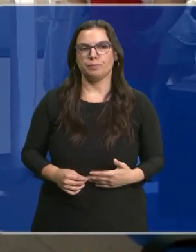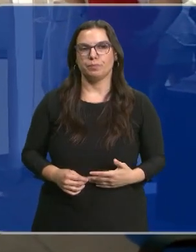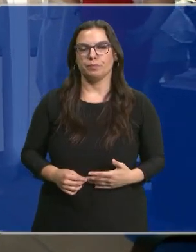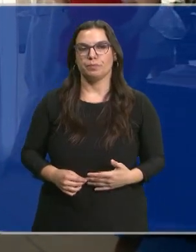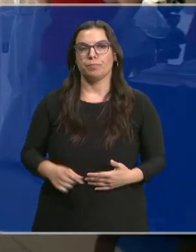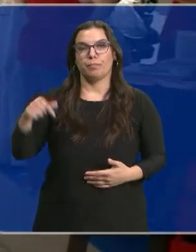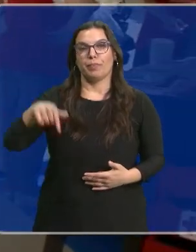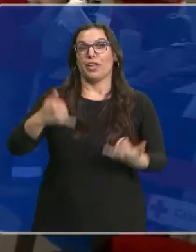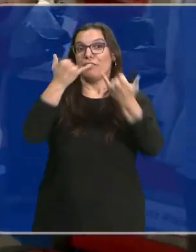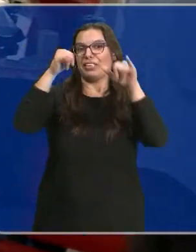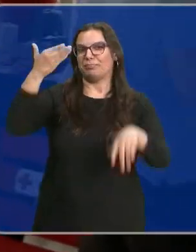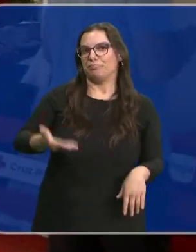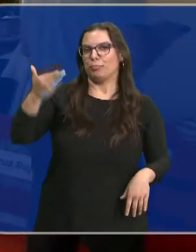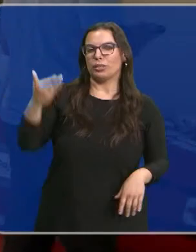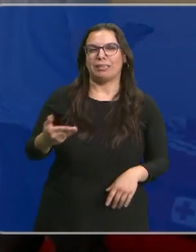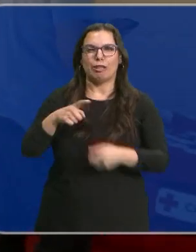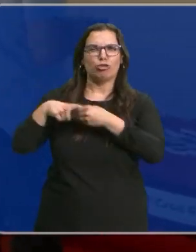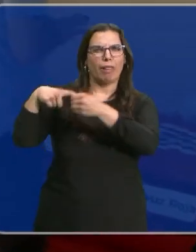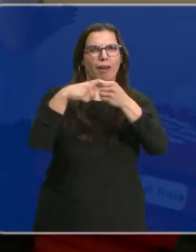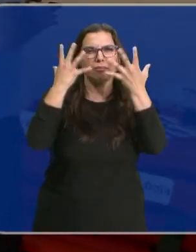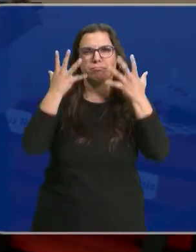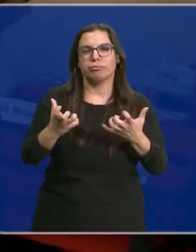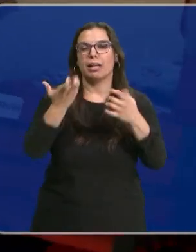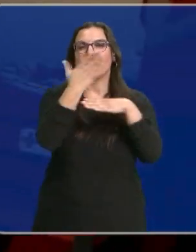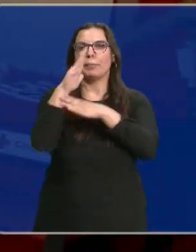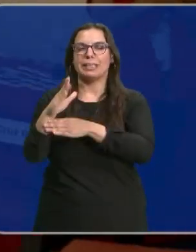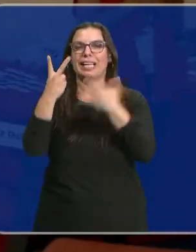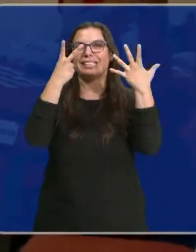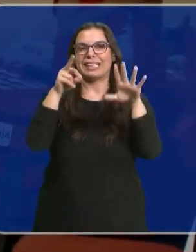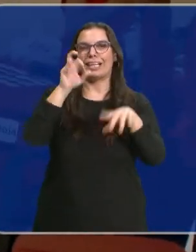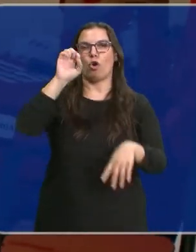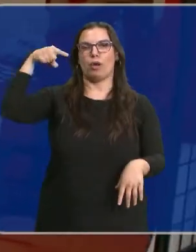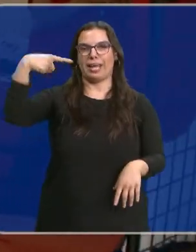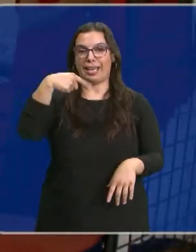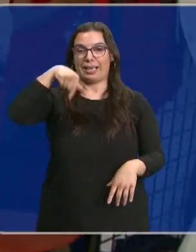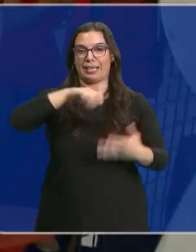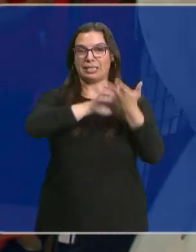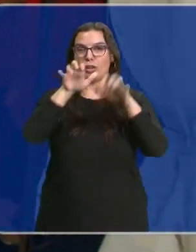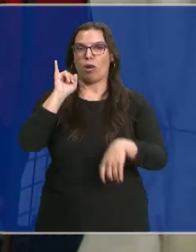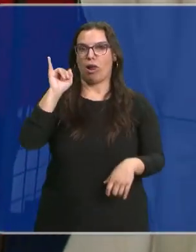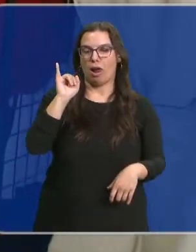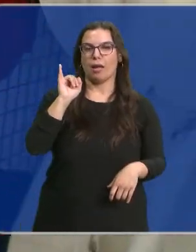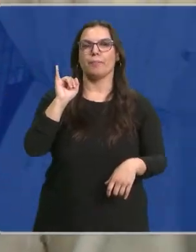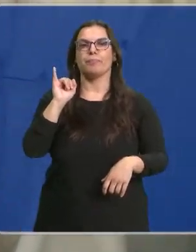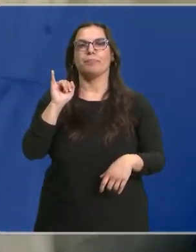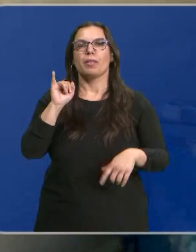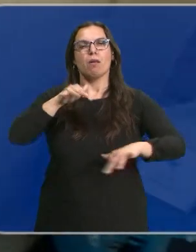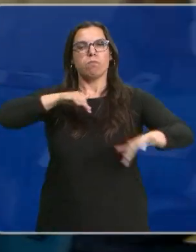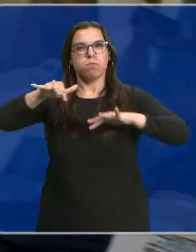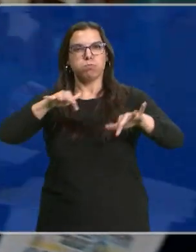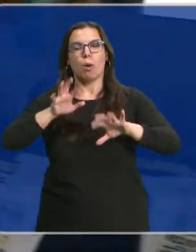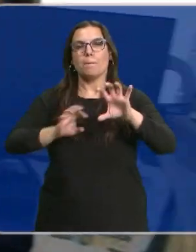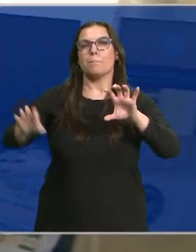Es una gran fiesta llena de solidaridad en las que están representadas las 70 ONGs que hay en Castilla y León activas en